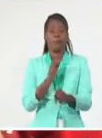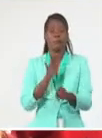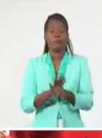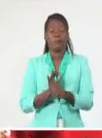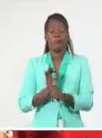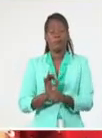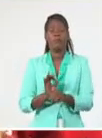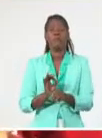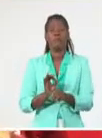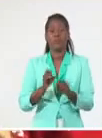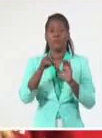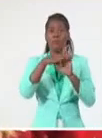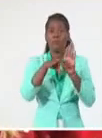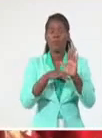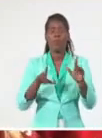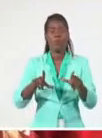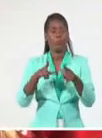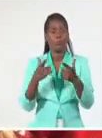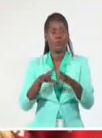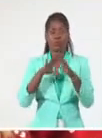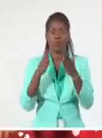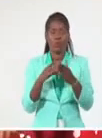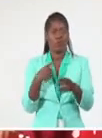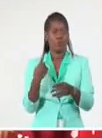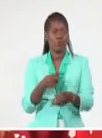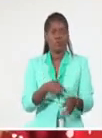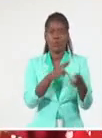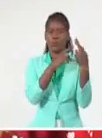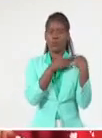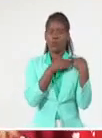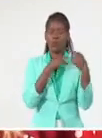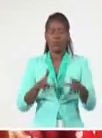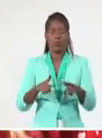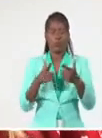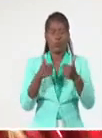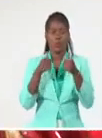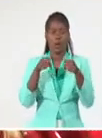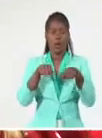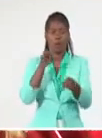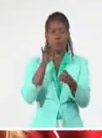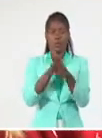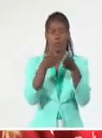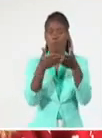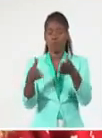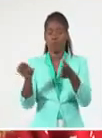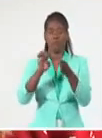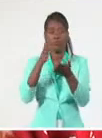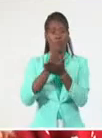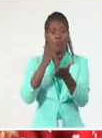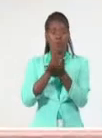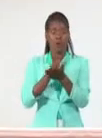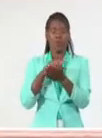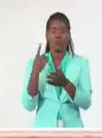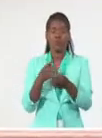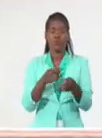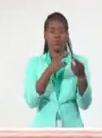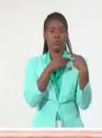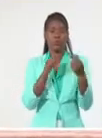sanitaria pues bueno responder con este reinicio el curso escolar a la altura que no está demandando la dirección del juego